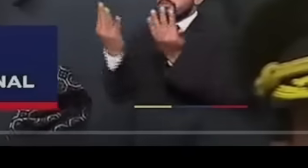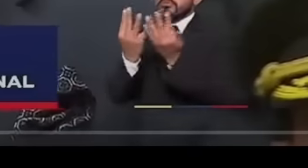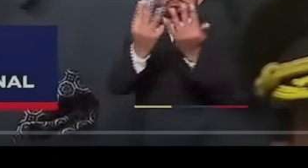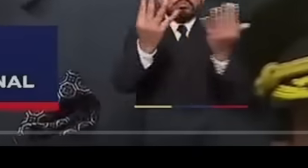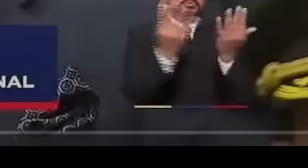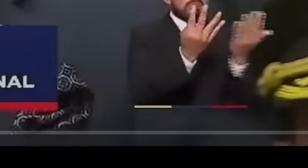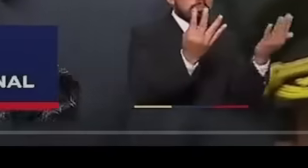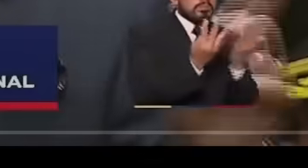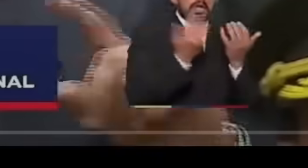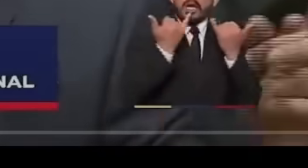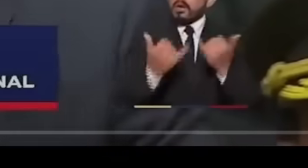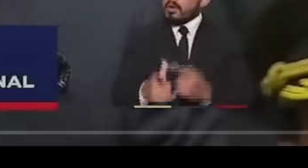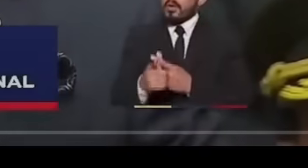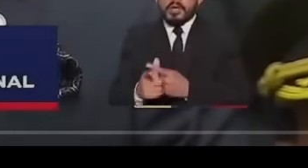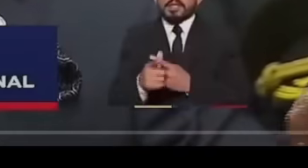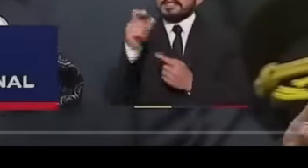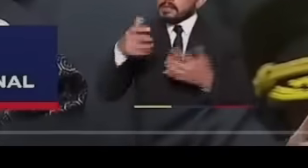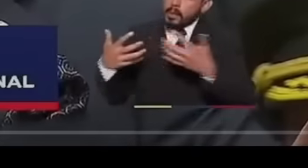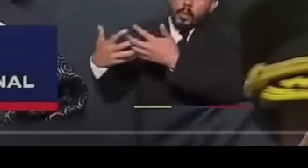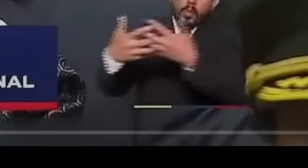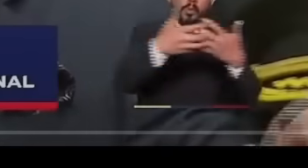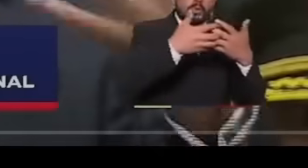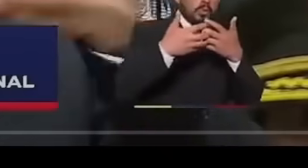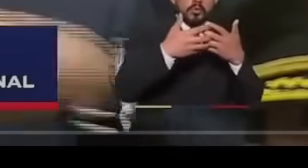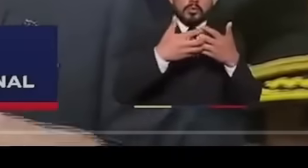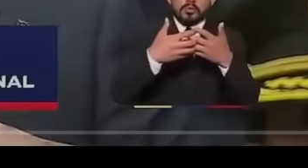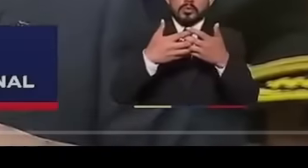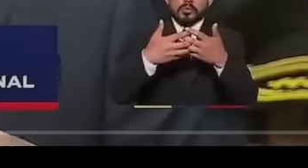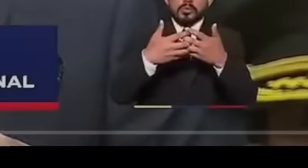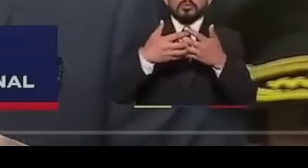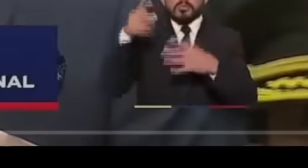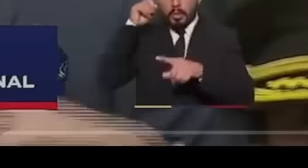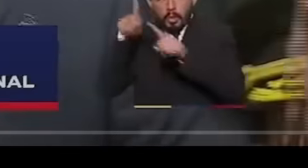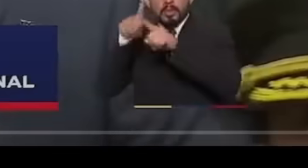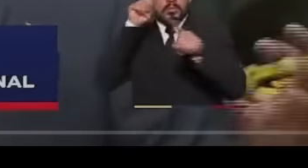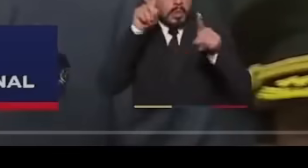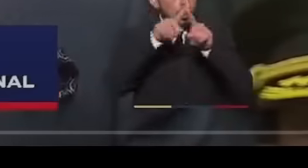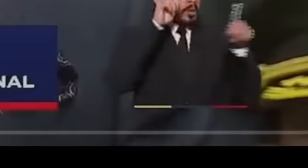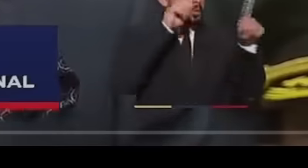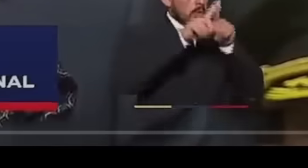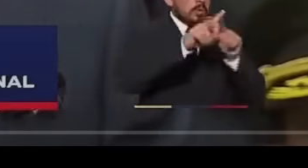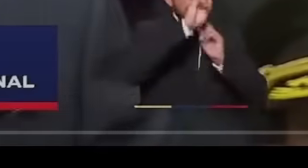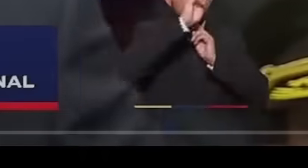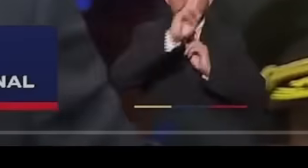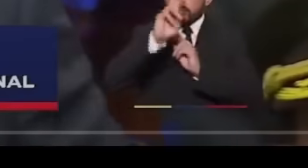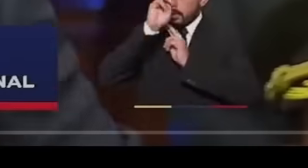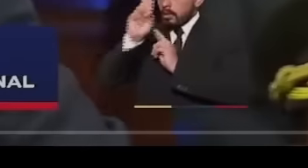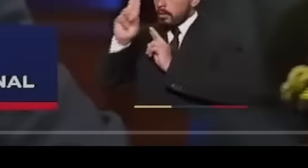momento que vive el país nos lleva a privilegiar nuestras coincidencias respetando nuestras